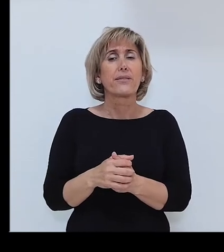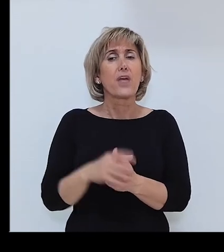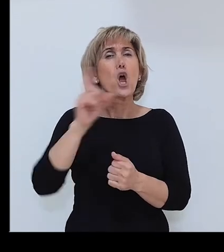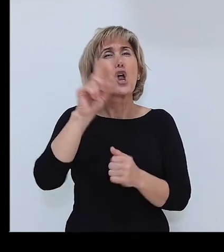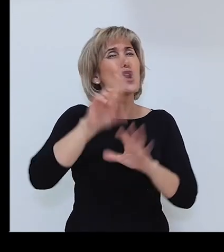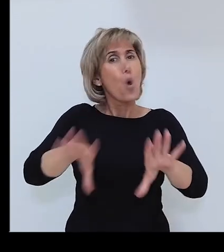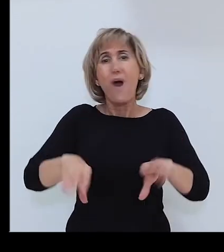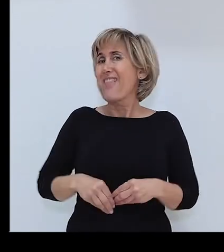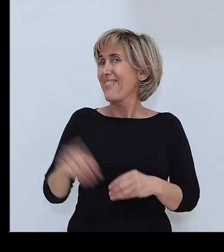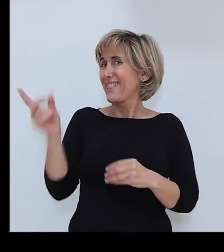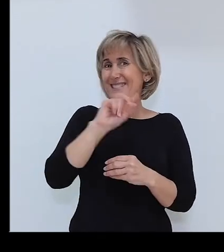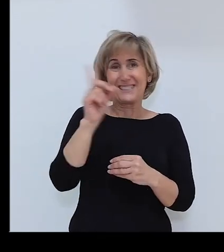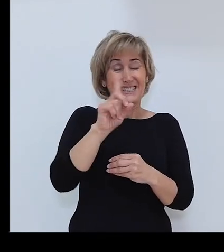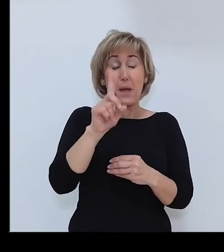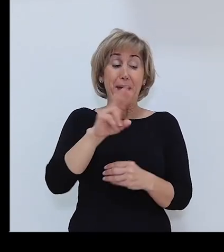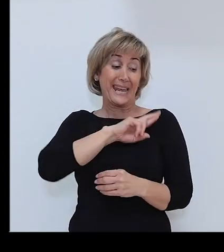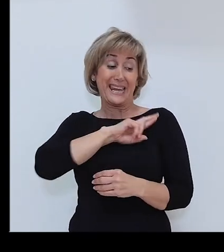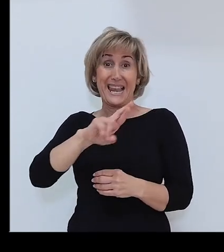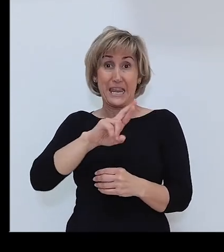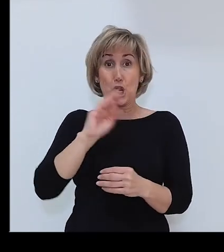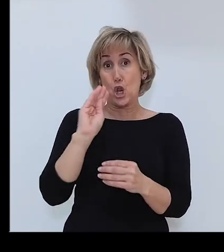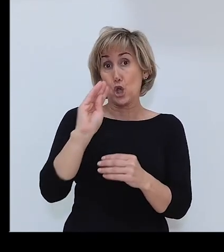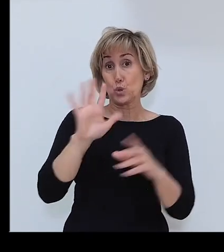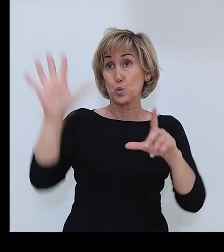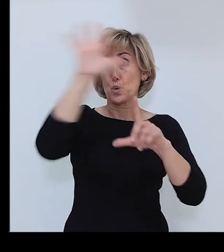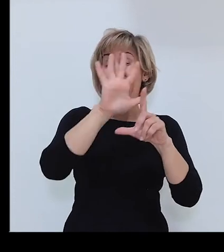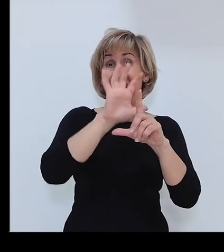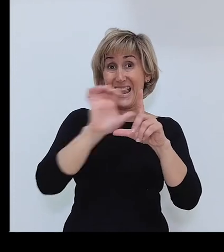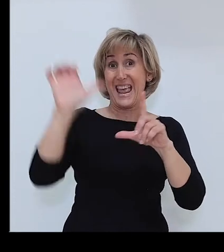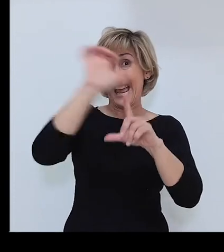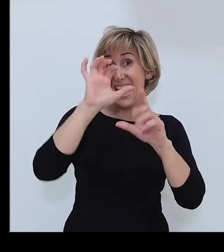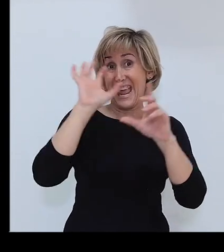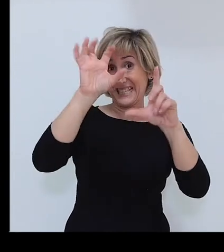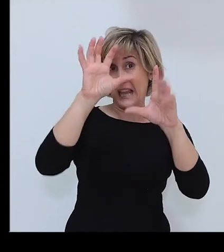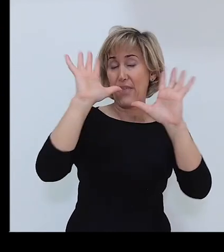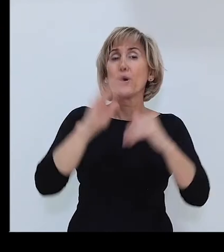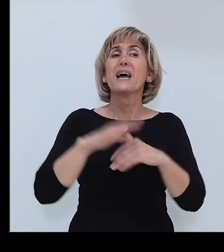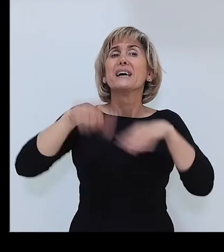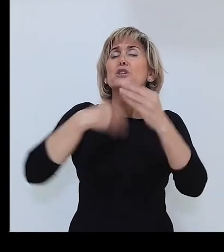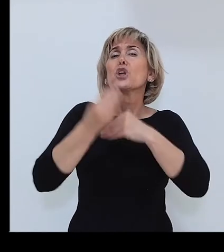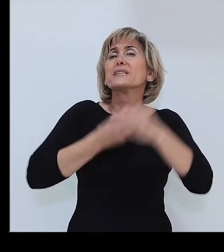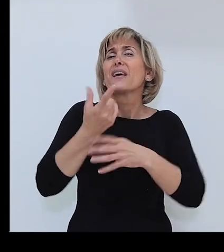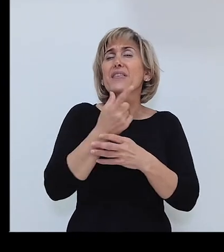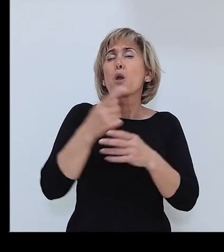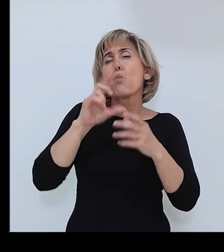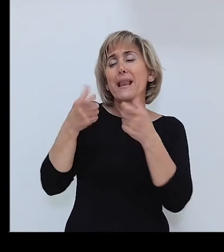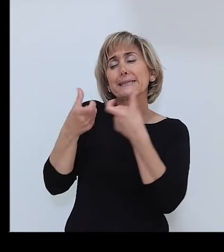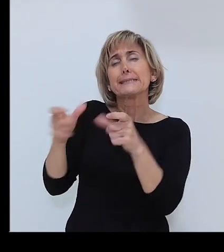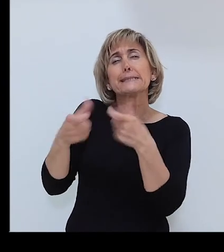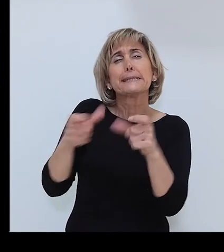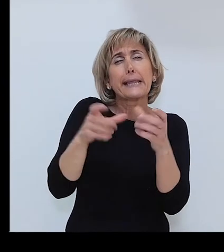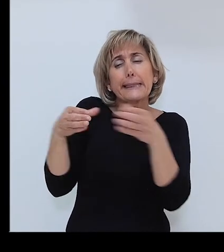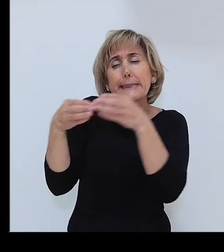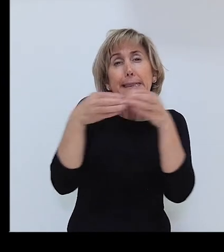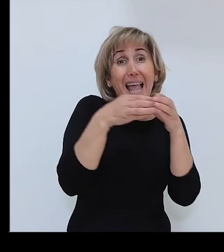que la verdad que no aceptaba la religión estatal, la religión del Estado. Entonces se